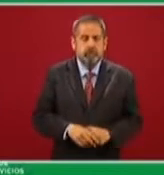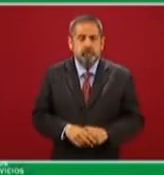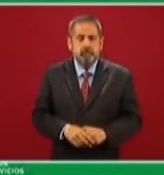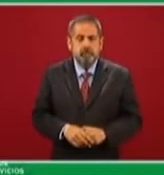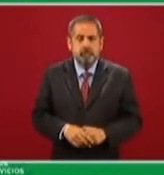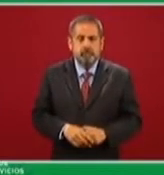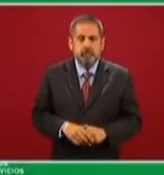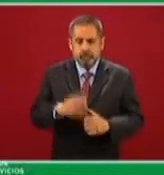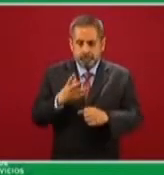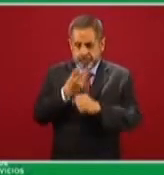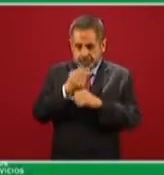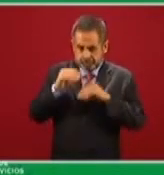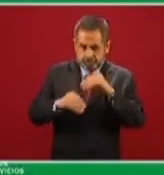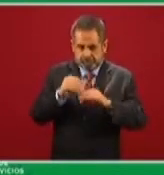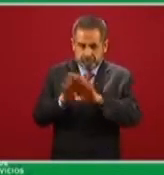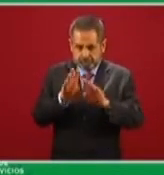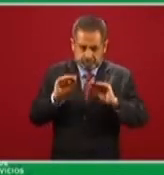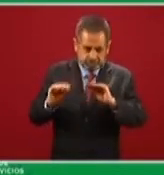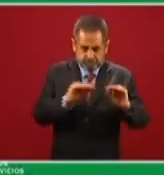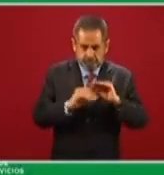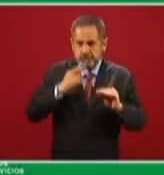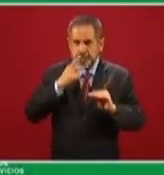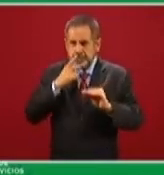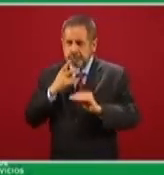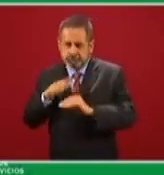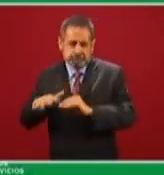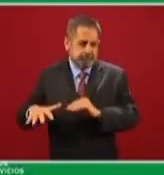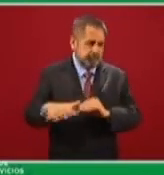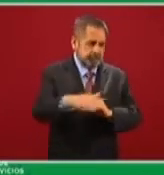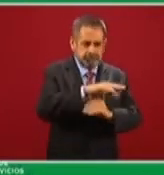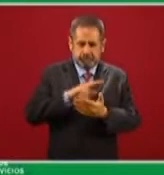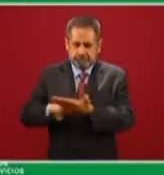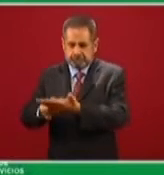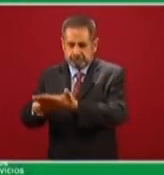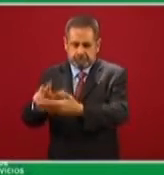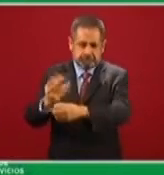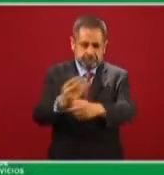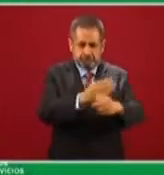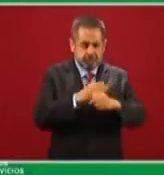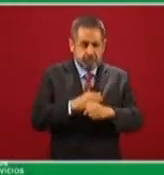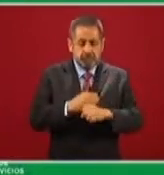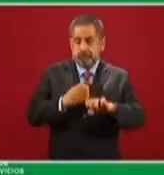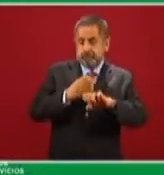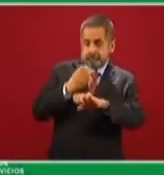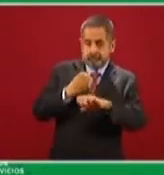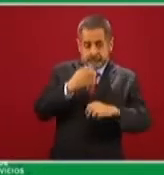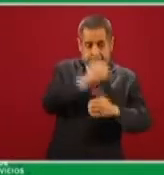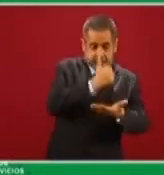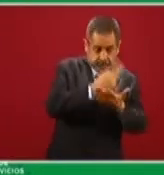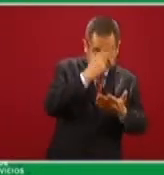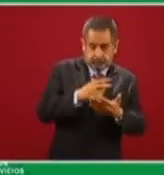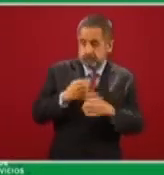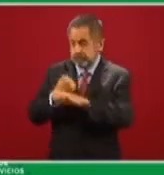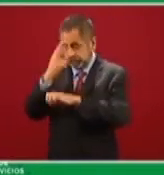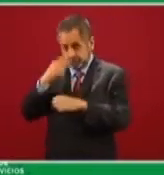Y para integrar todo va a haber una mejora integral del espacio público entre el Estado de México y la Ciudad de México,